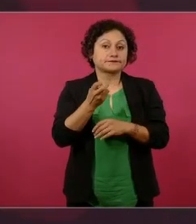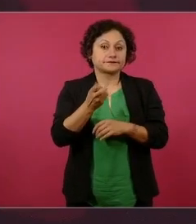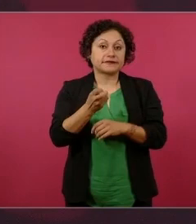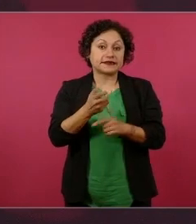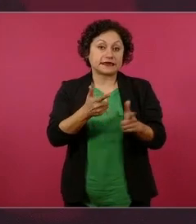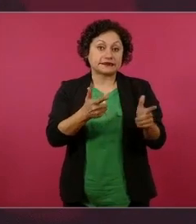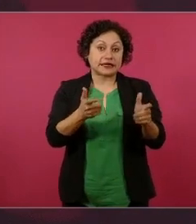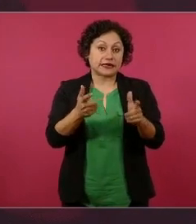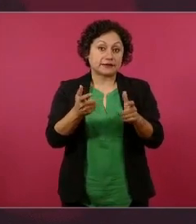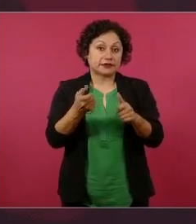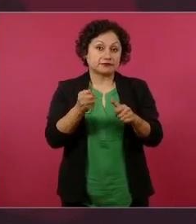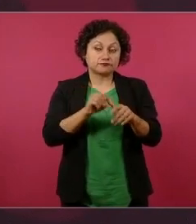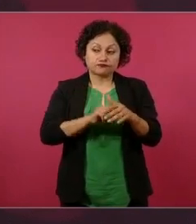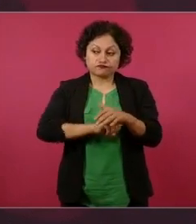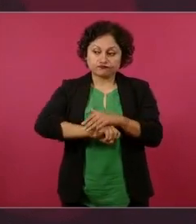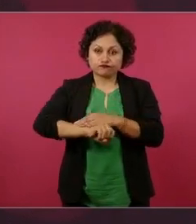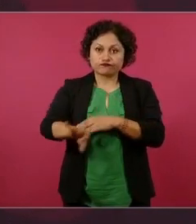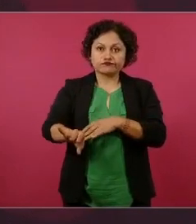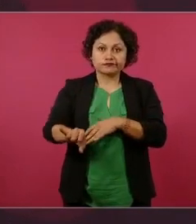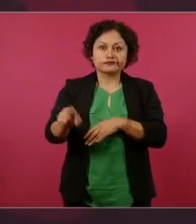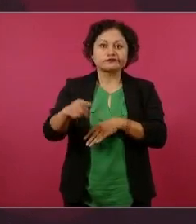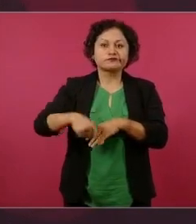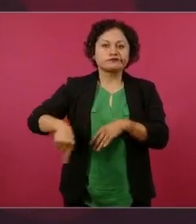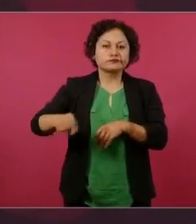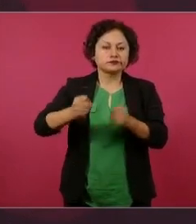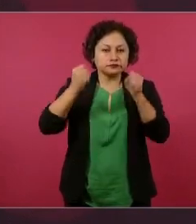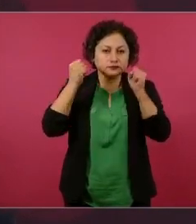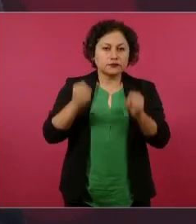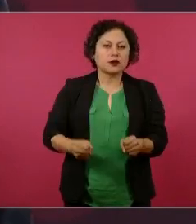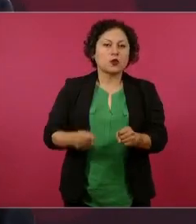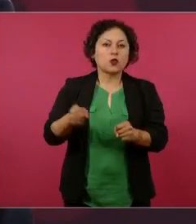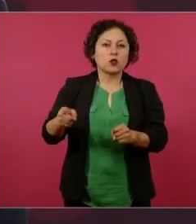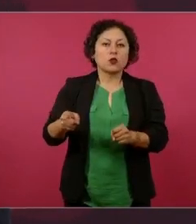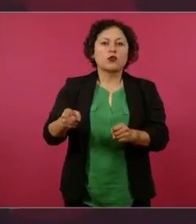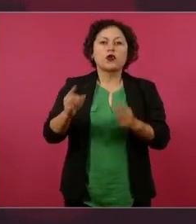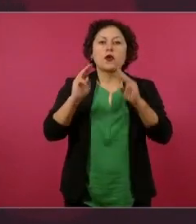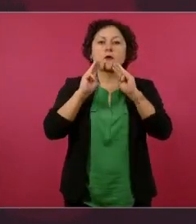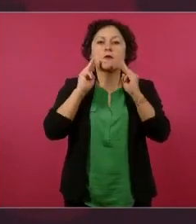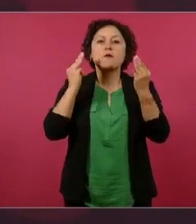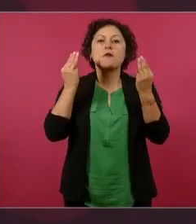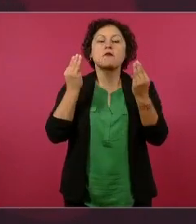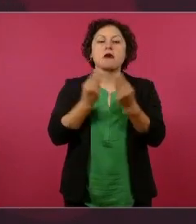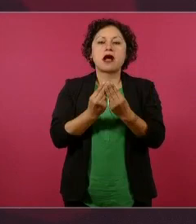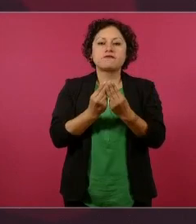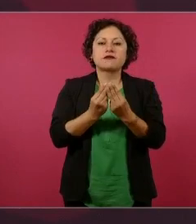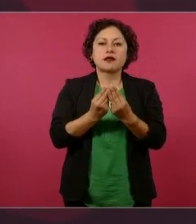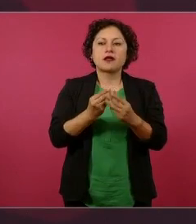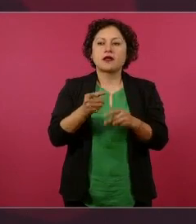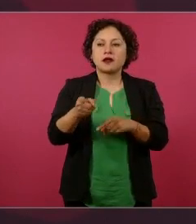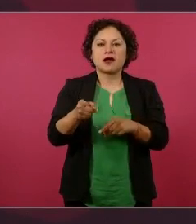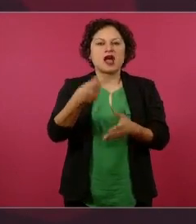delincuencia, y como llevaban sensores, señuelos,